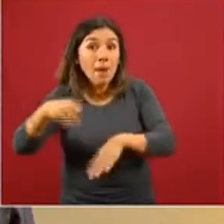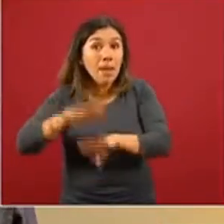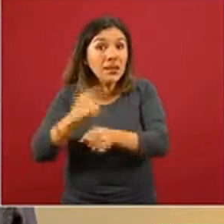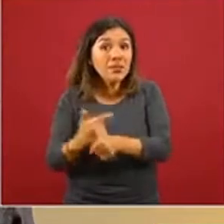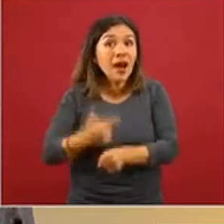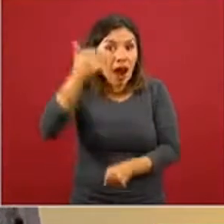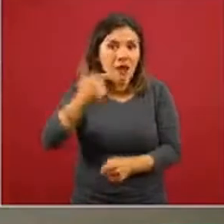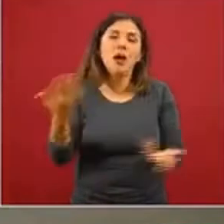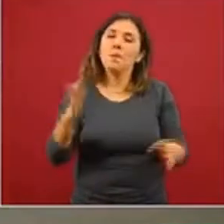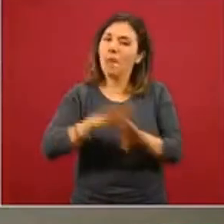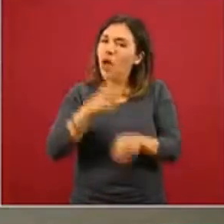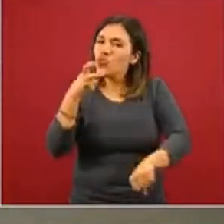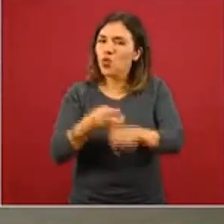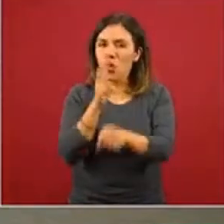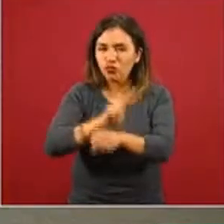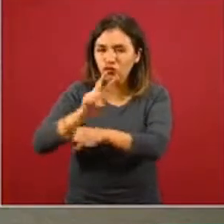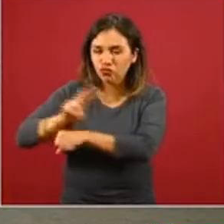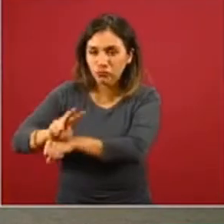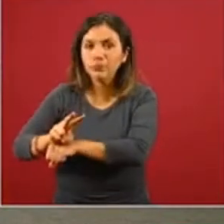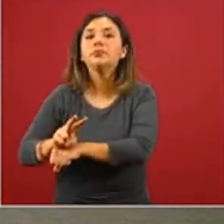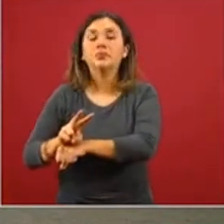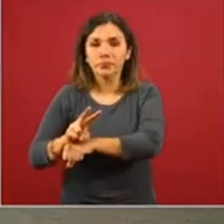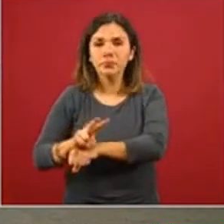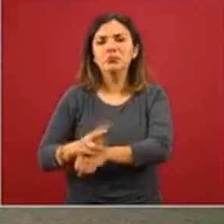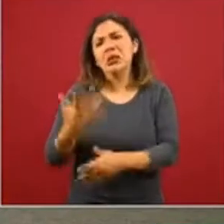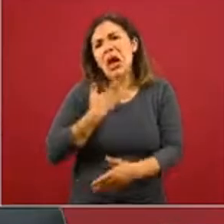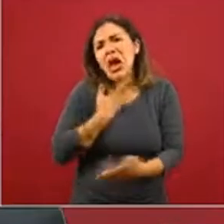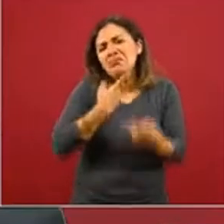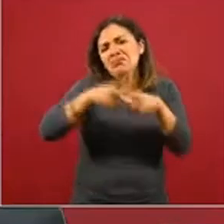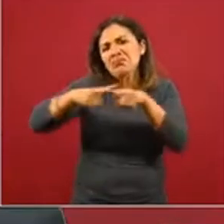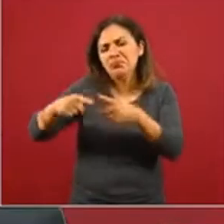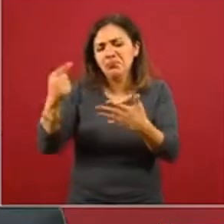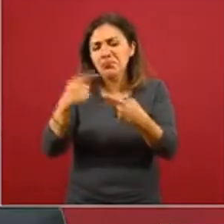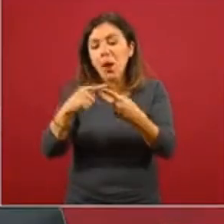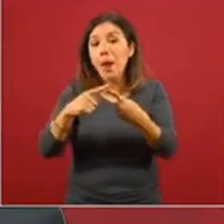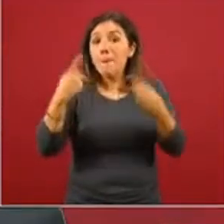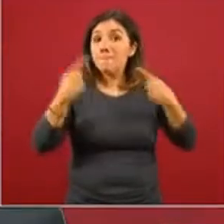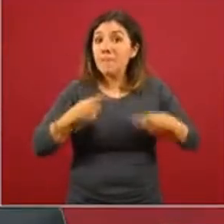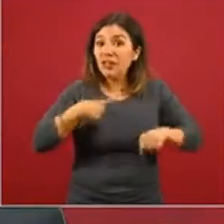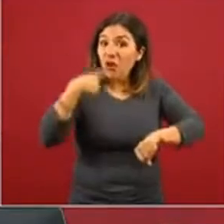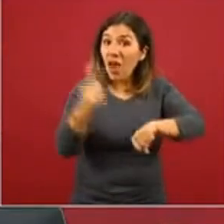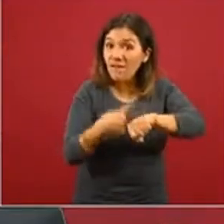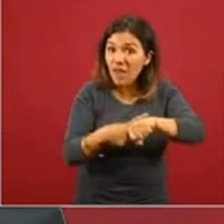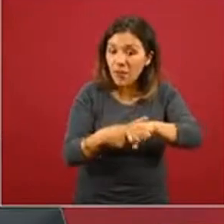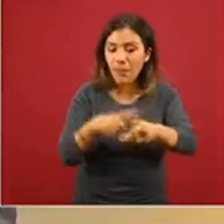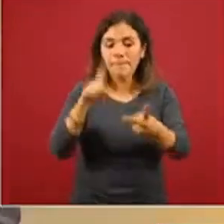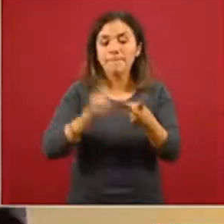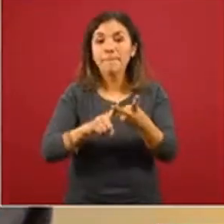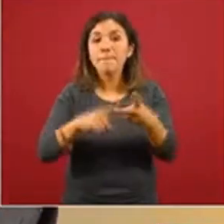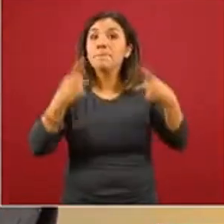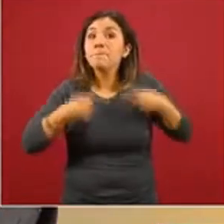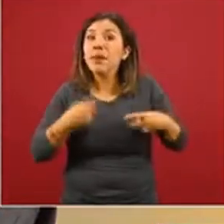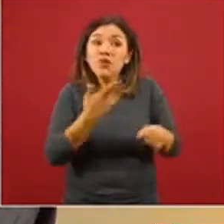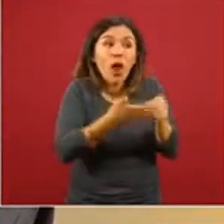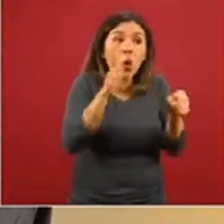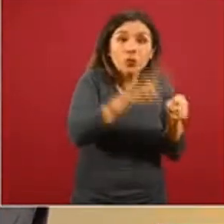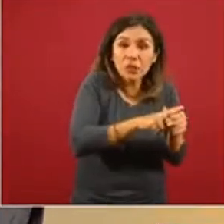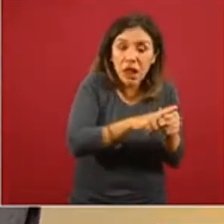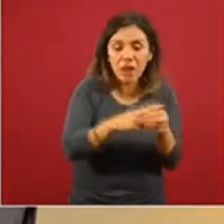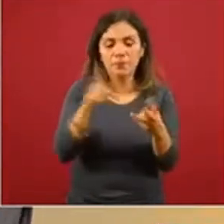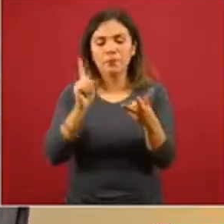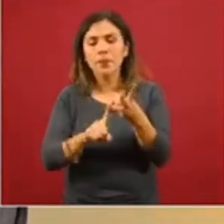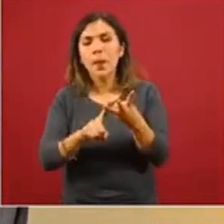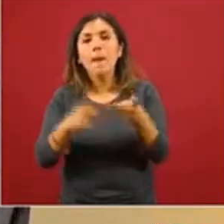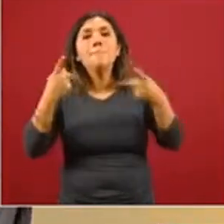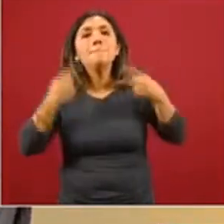aguda, y hay múltiples maneras de verla. A partir de personas que enferman, a partir de personas que se hospitalizan, a